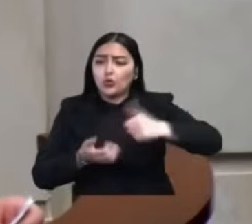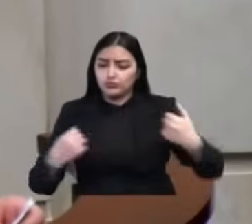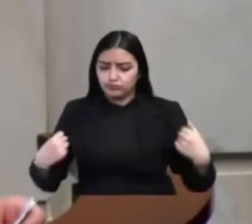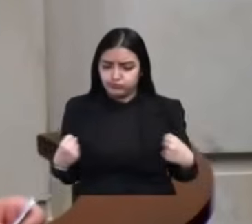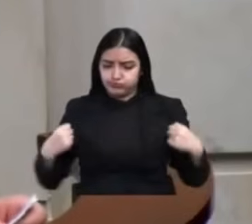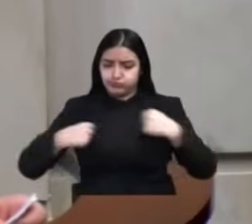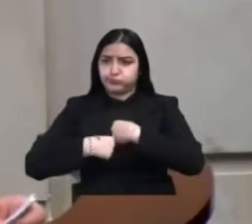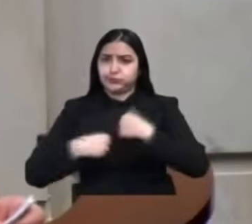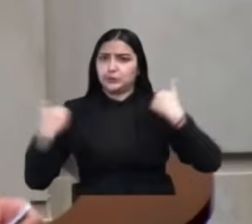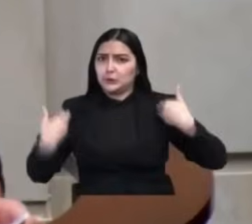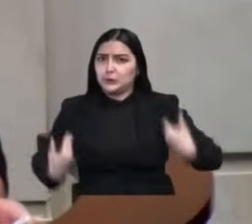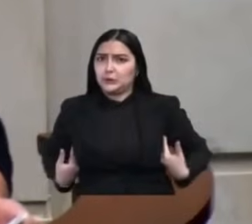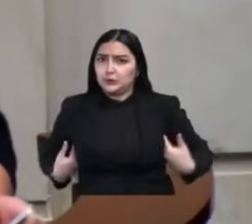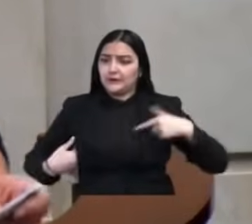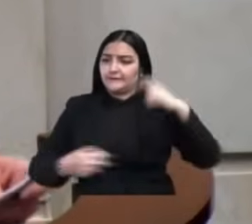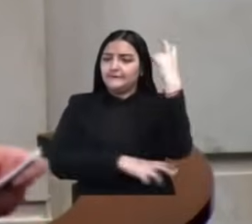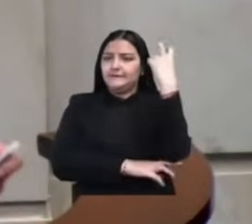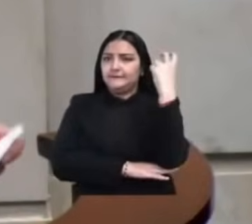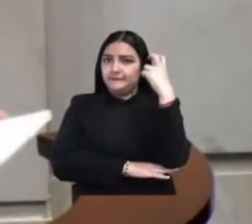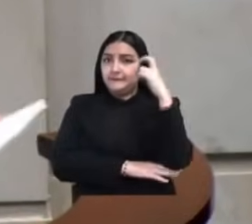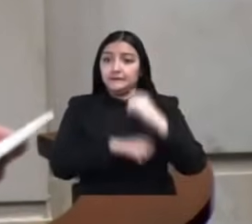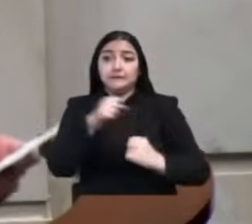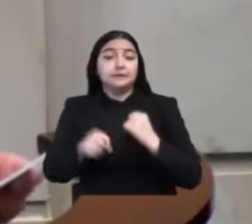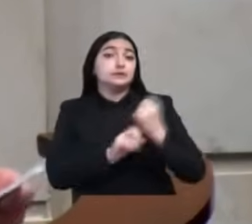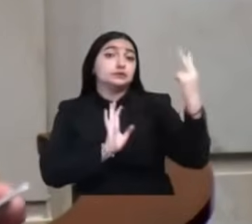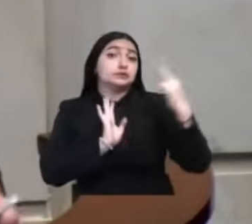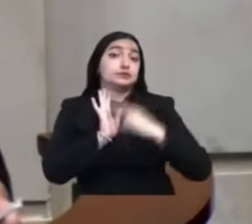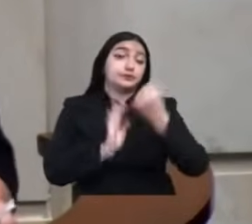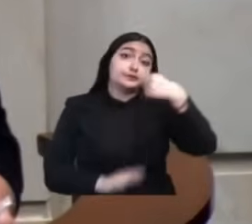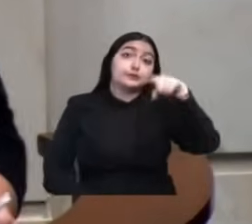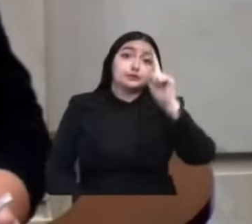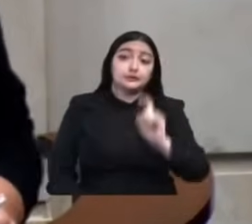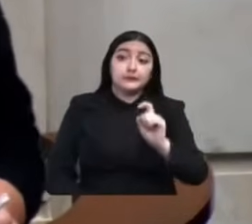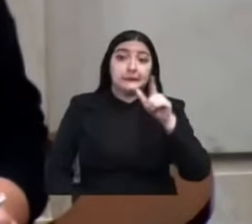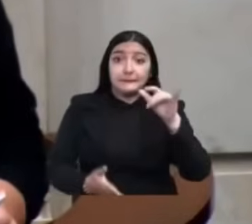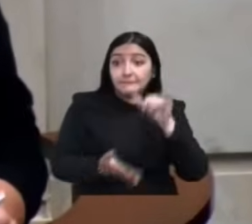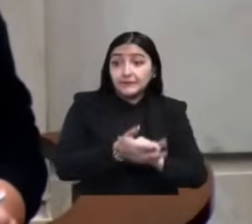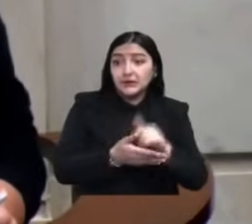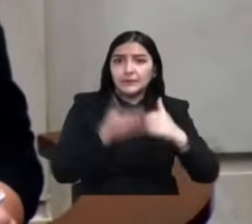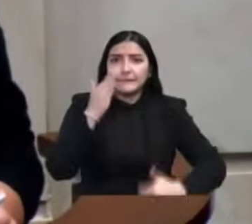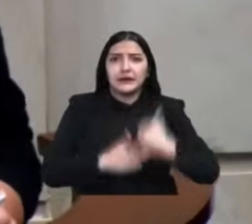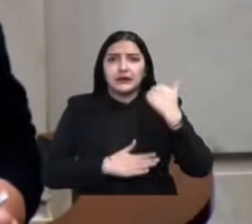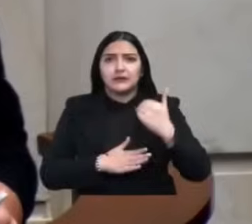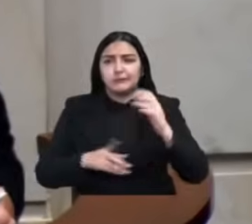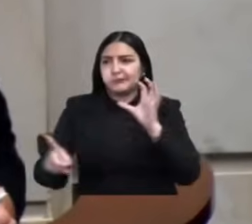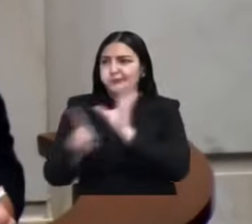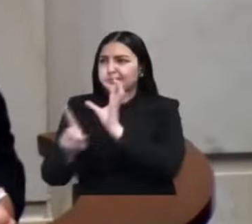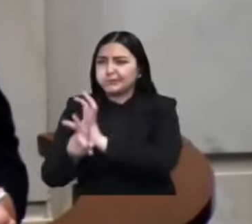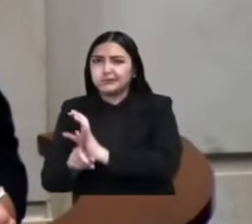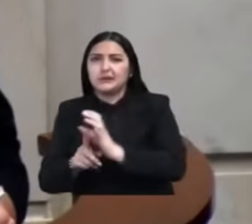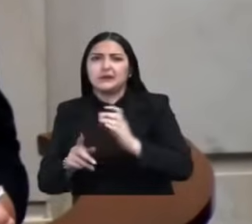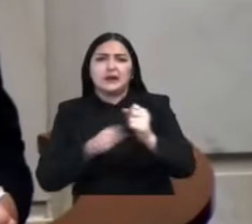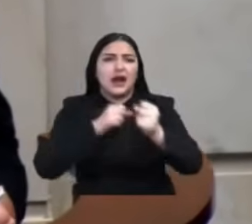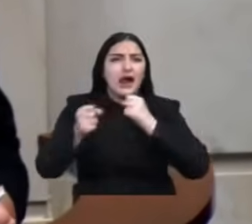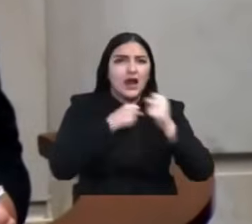chaleco, esta vez de Fiscal General de la Nación, en el año 2016, y desde allí se dedicó a atacar a